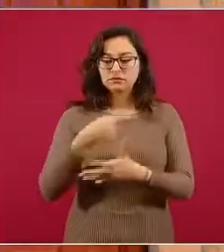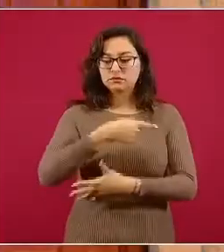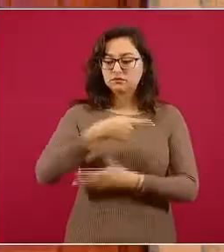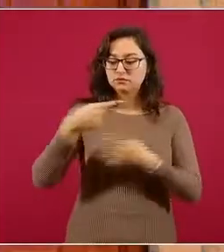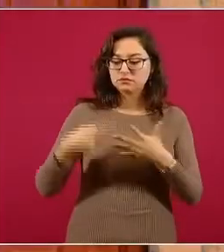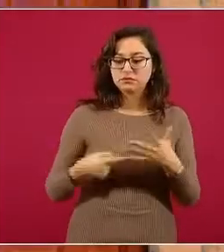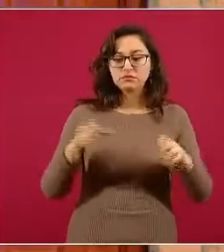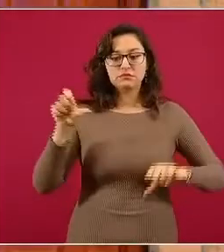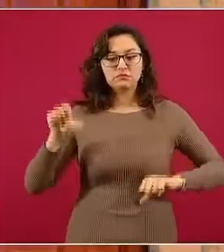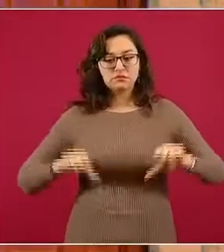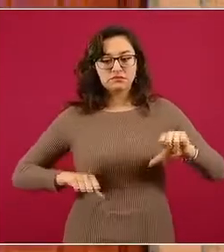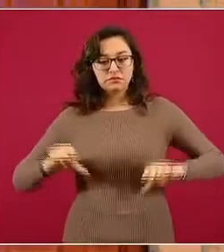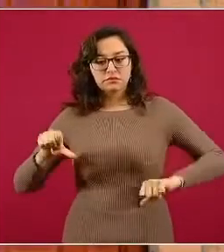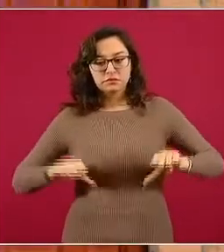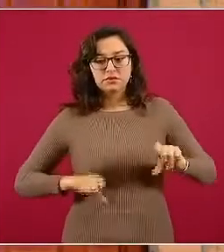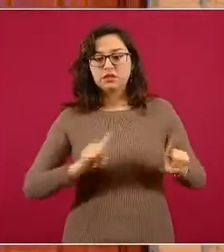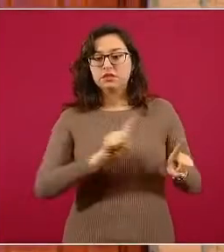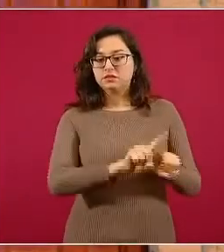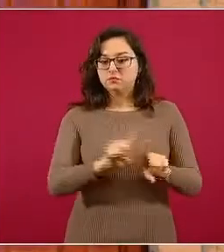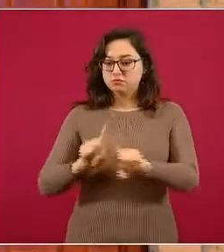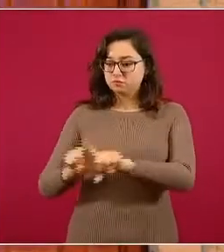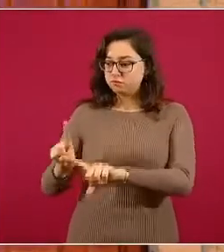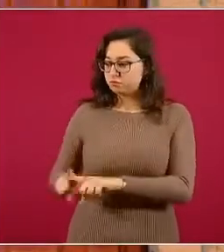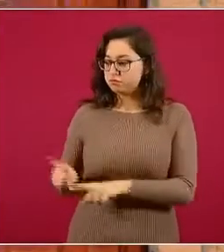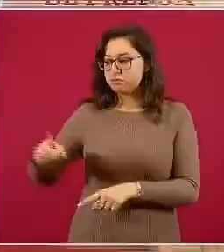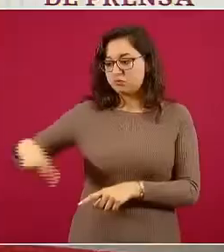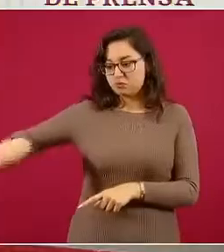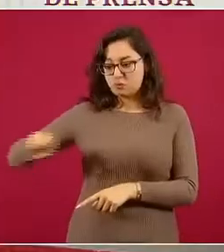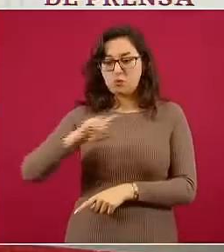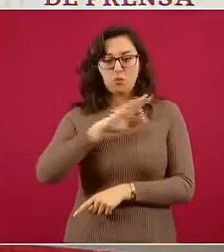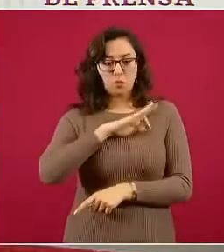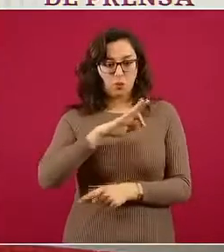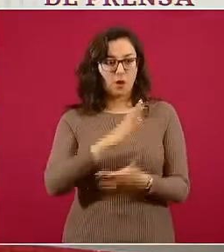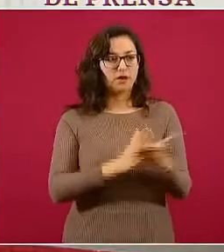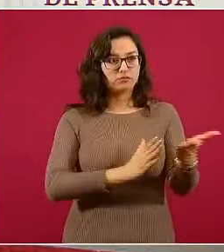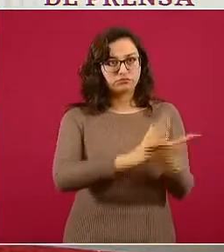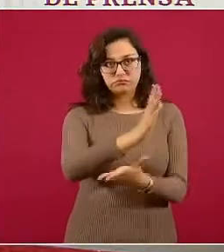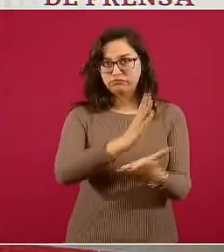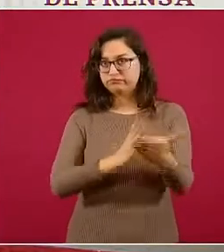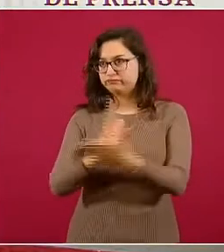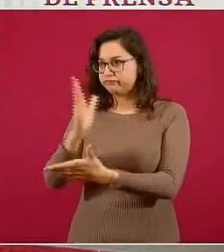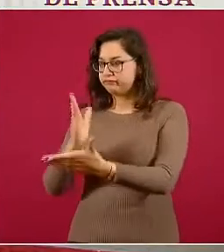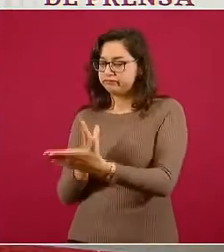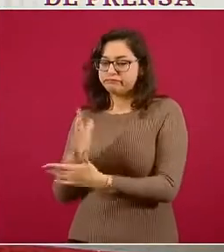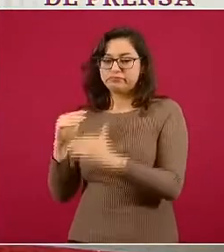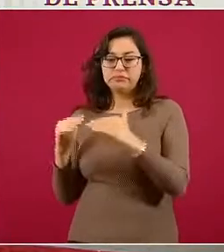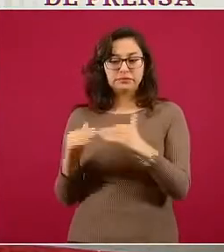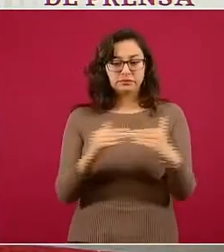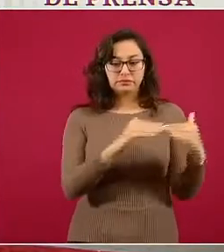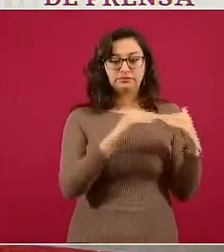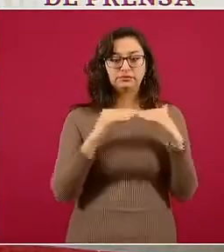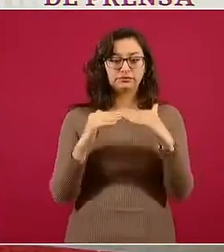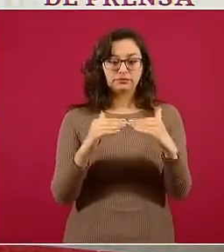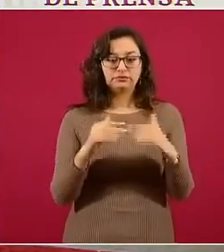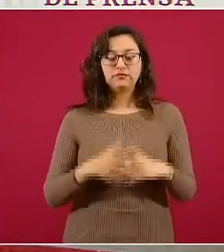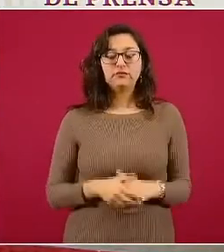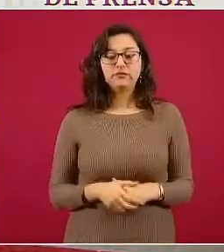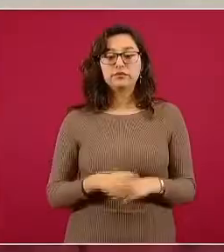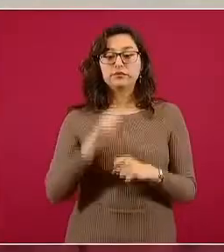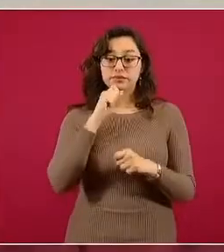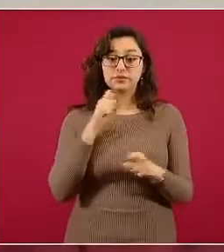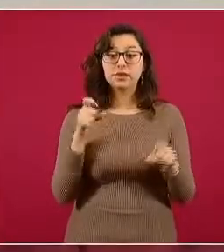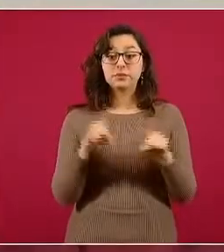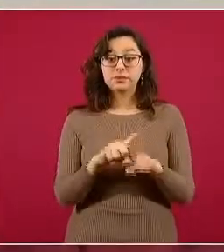diferentes actividades, a las personas que tengan algún nivel de discapacidad. Y aprovechamos este marco de este